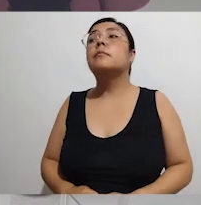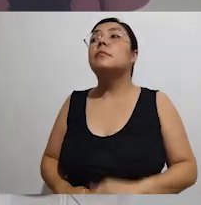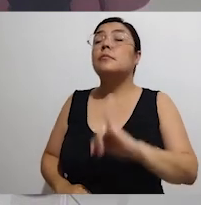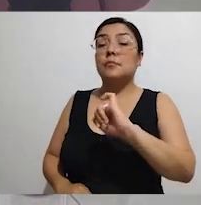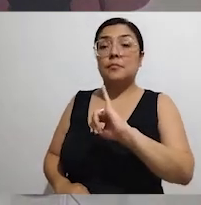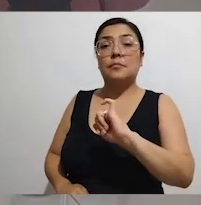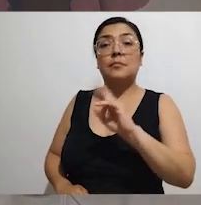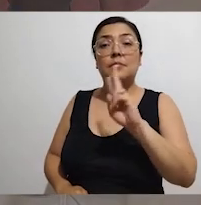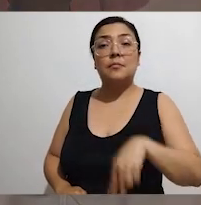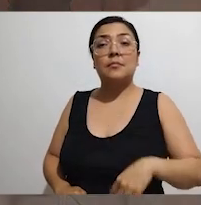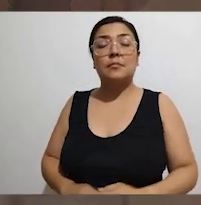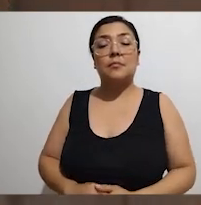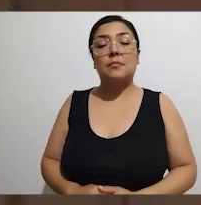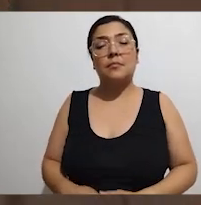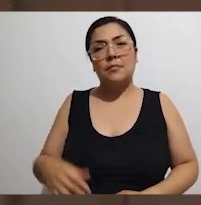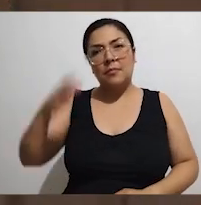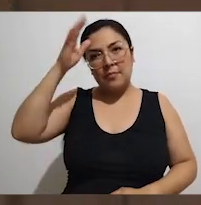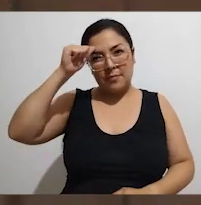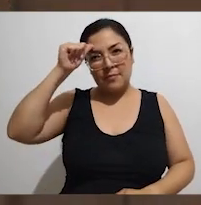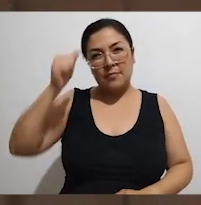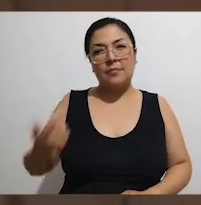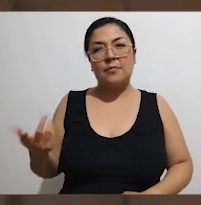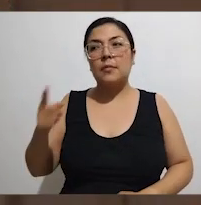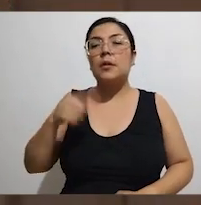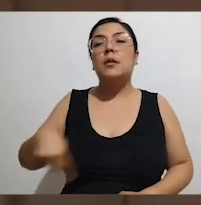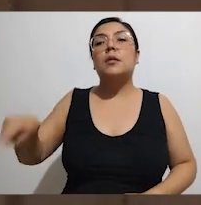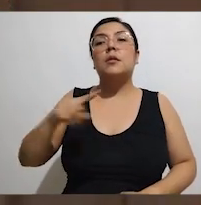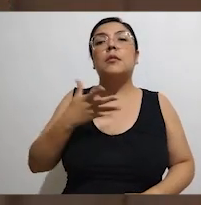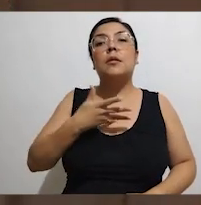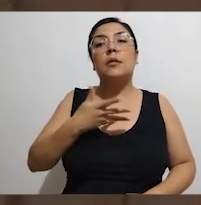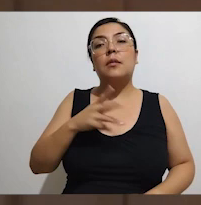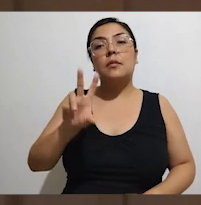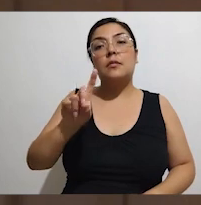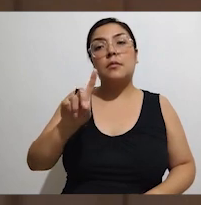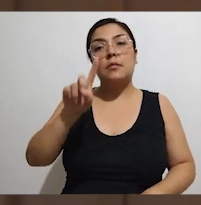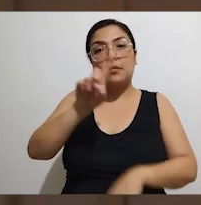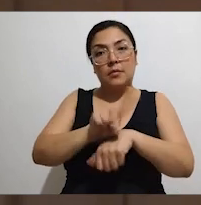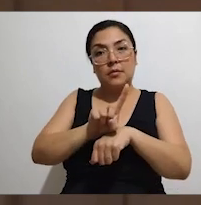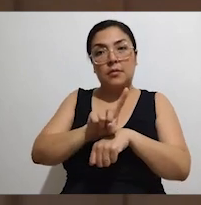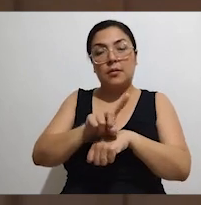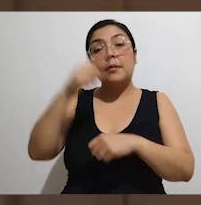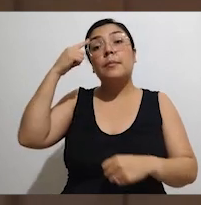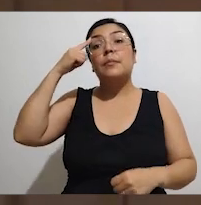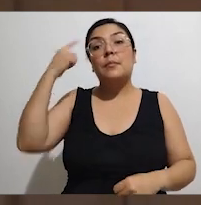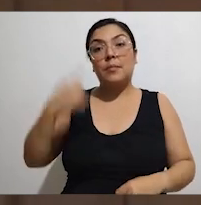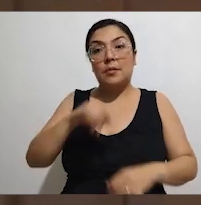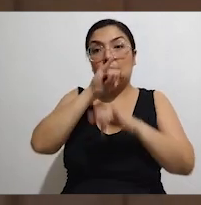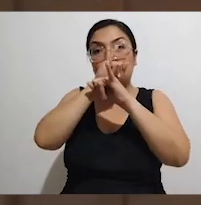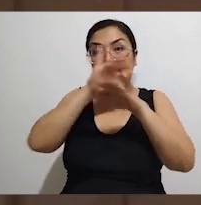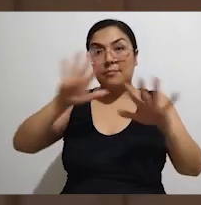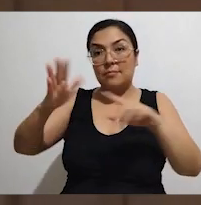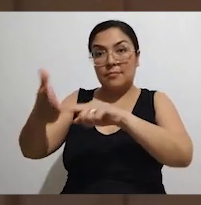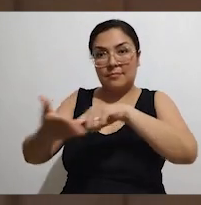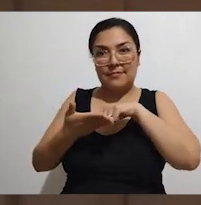sí, estuvimos platicando. Primero hay que recordar que tienen hasta 30 días para remitirnos, quienes así deseen, sus reportes. Todavía